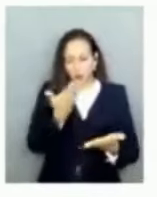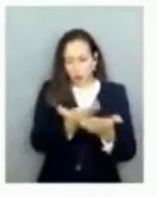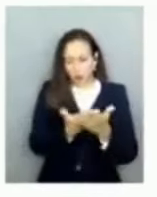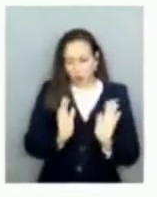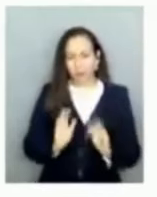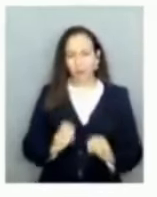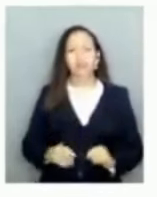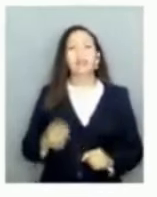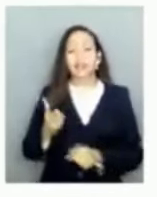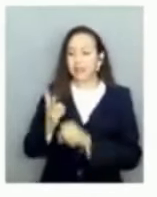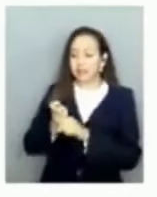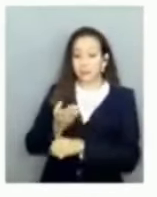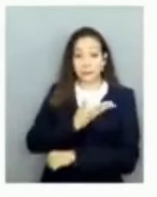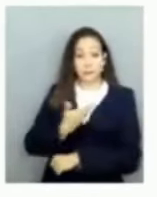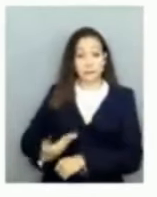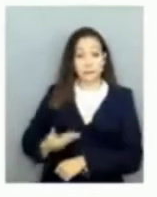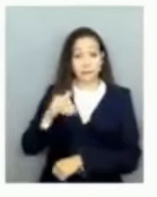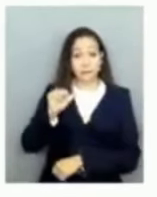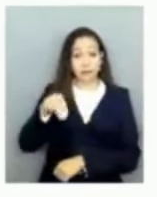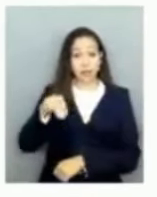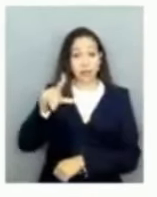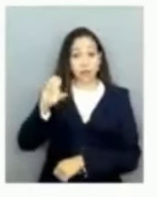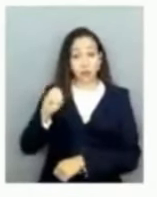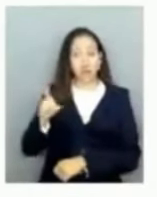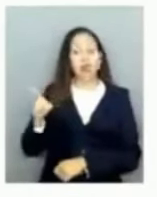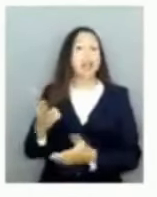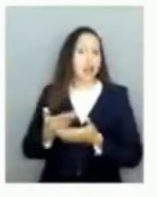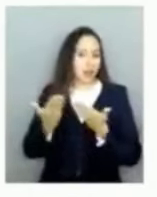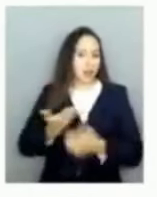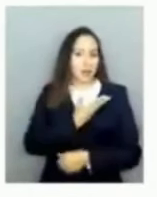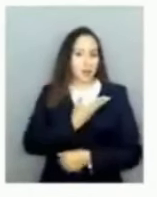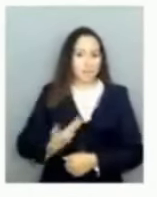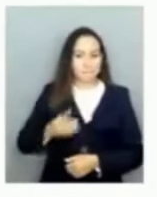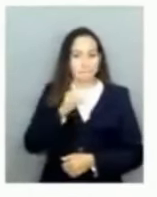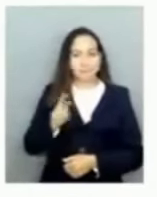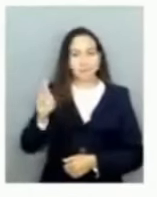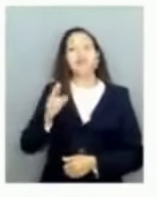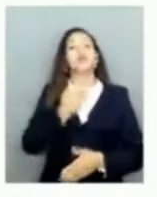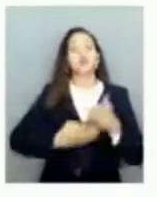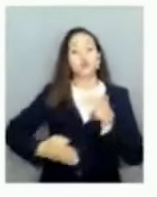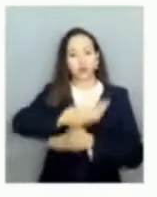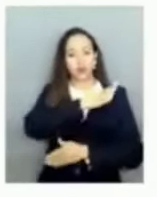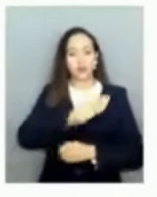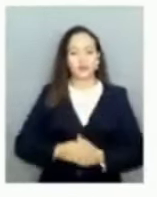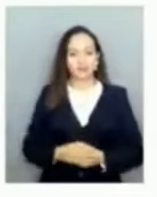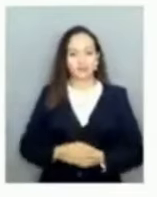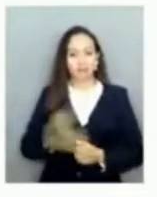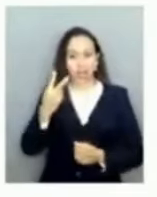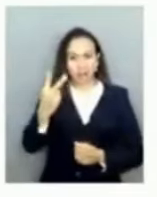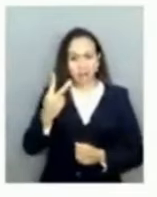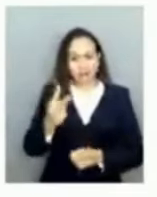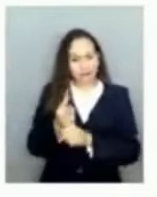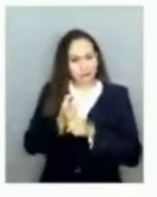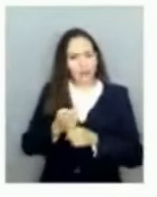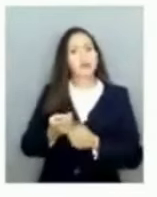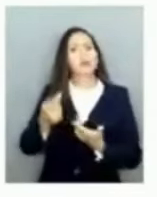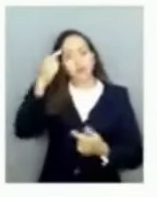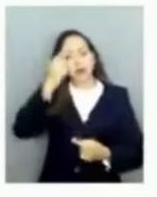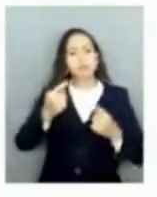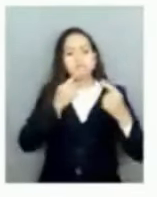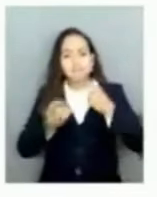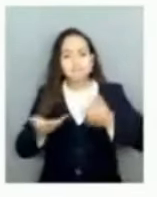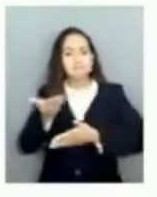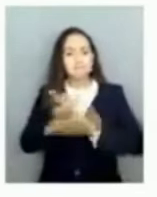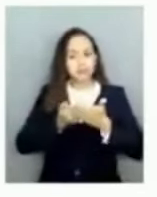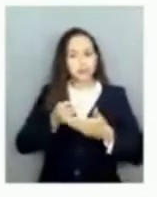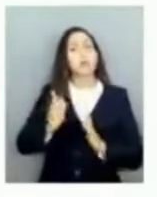presidente como a la virtual presidenta la doora Claudia a sumarse a este diálogo plural y a que nos abran